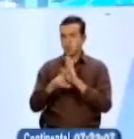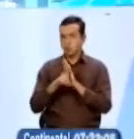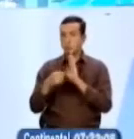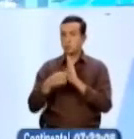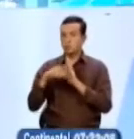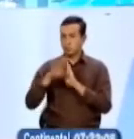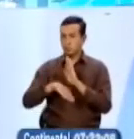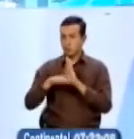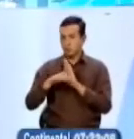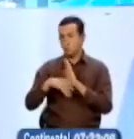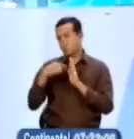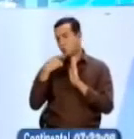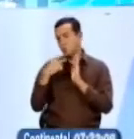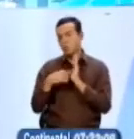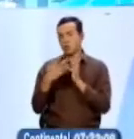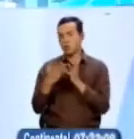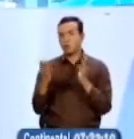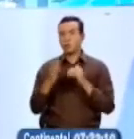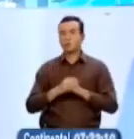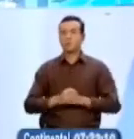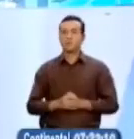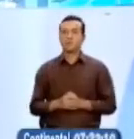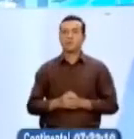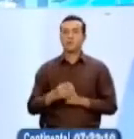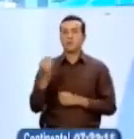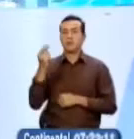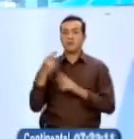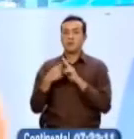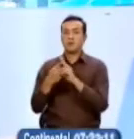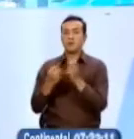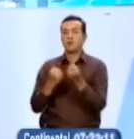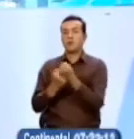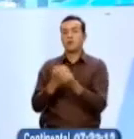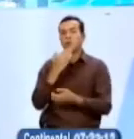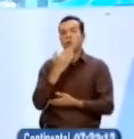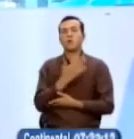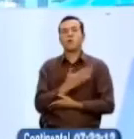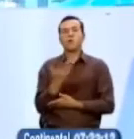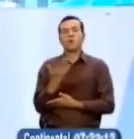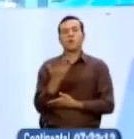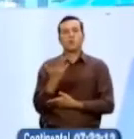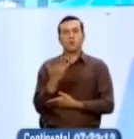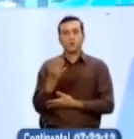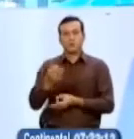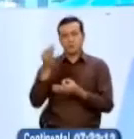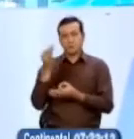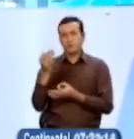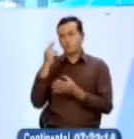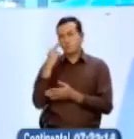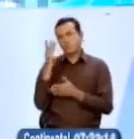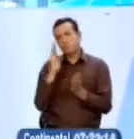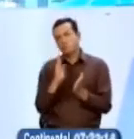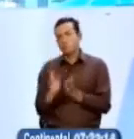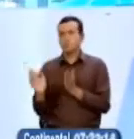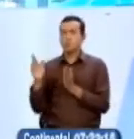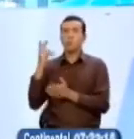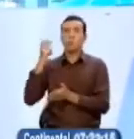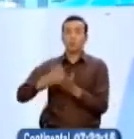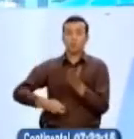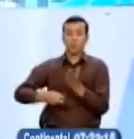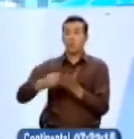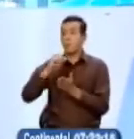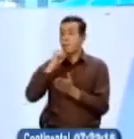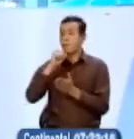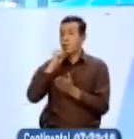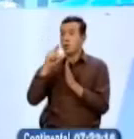hay financiamiento a través de determinadas multas por